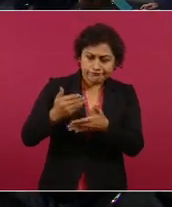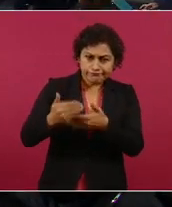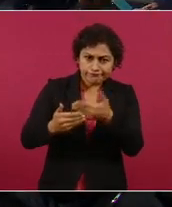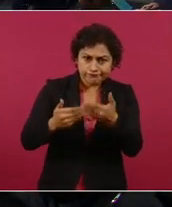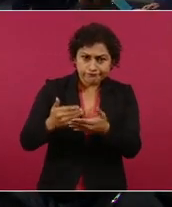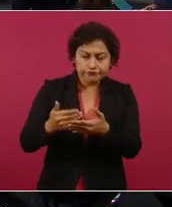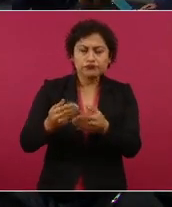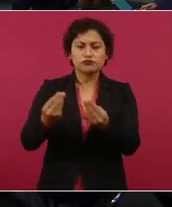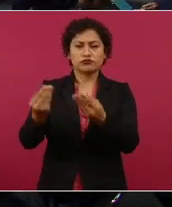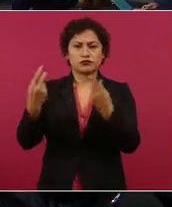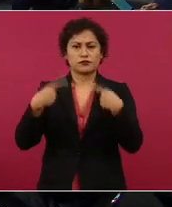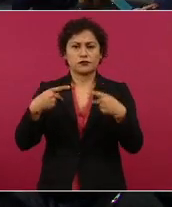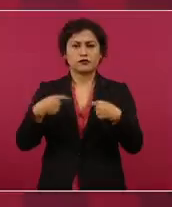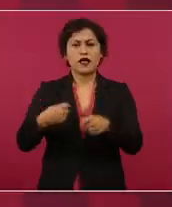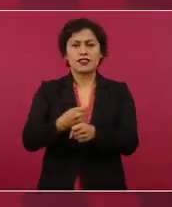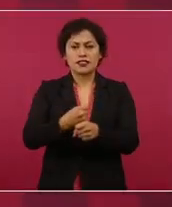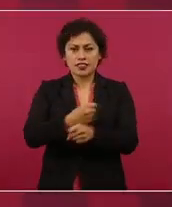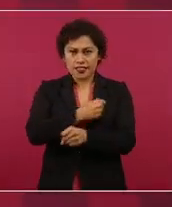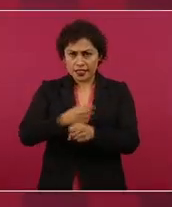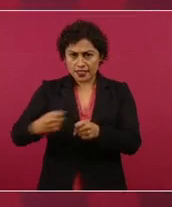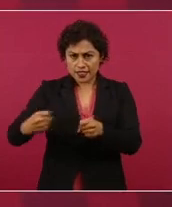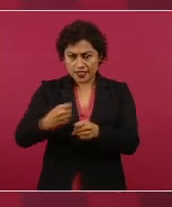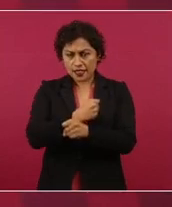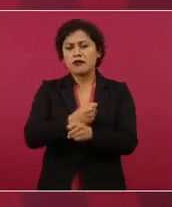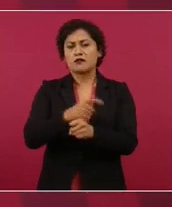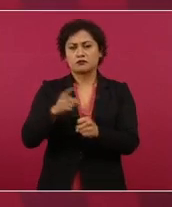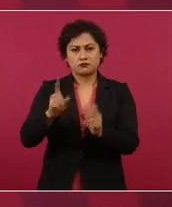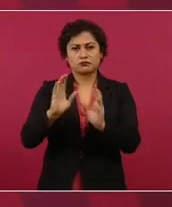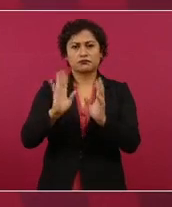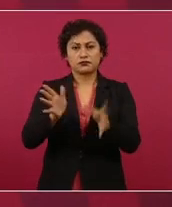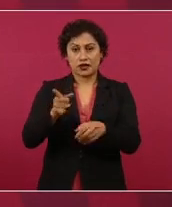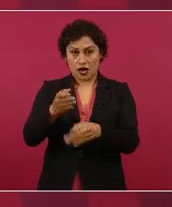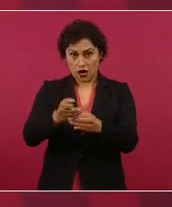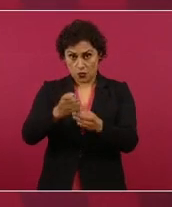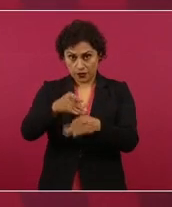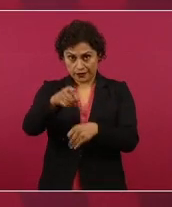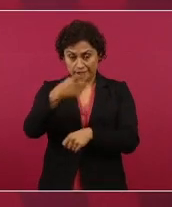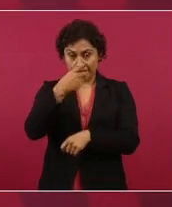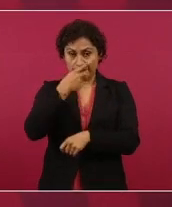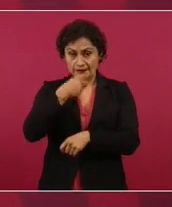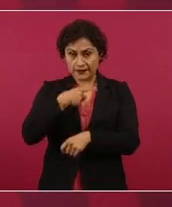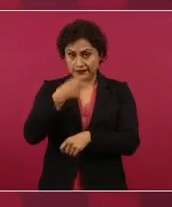fue torturada. Y este caso lo estamos